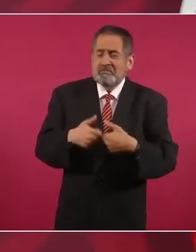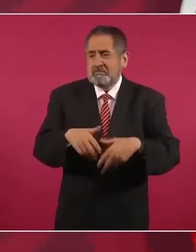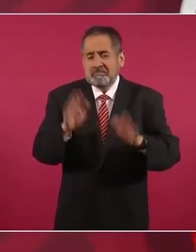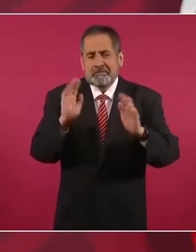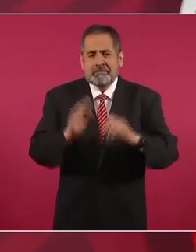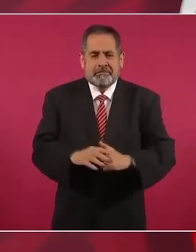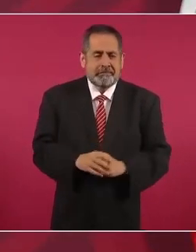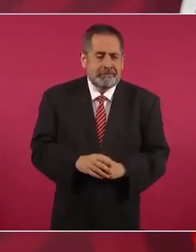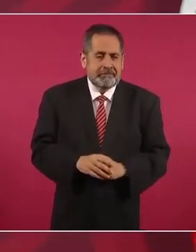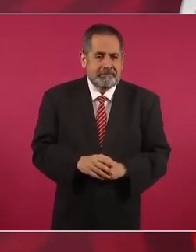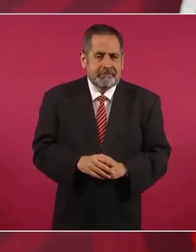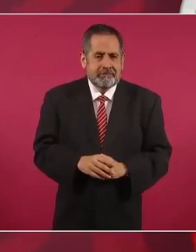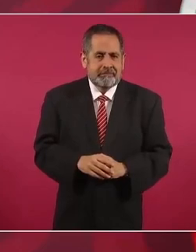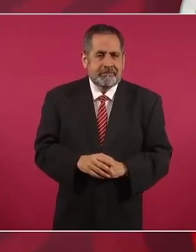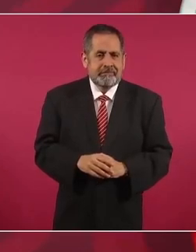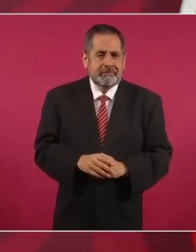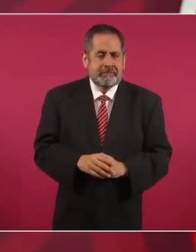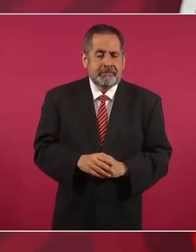y